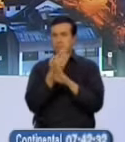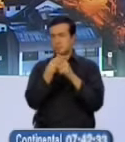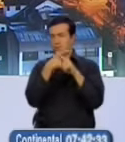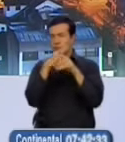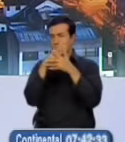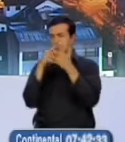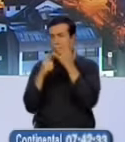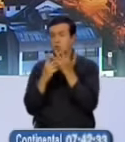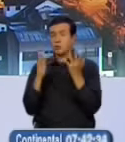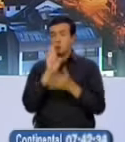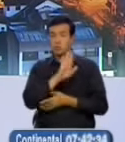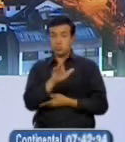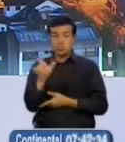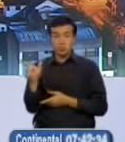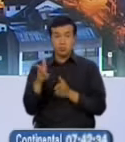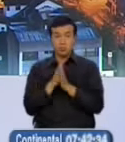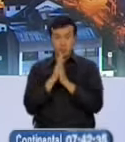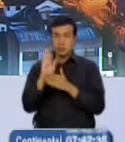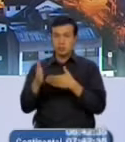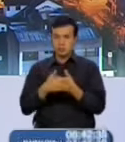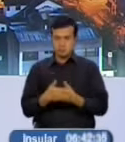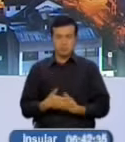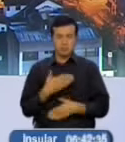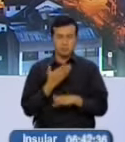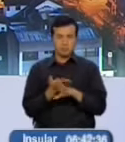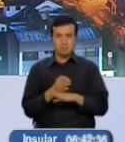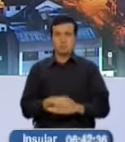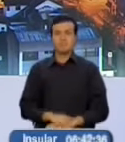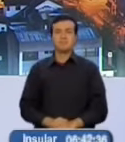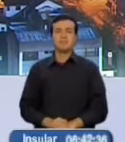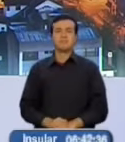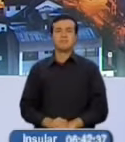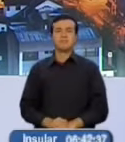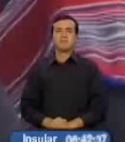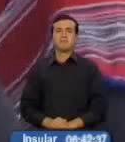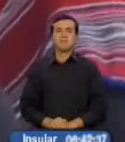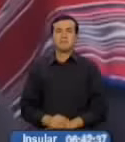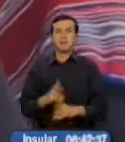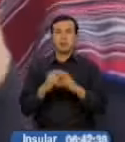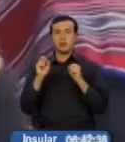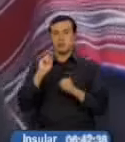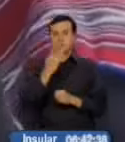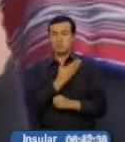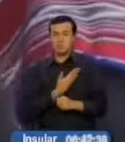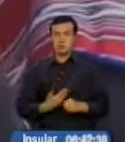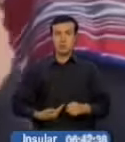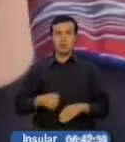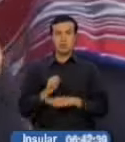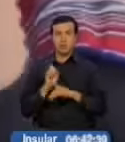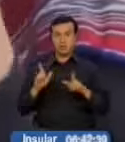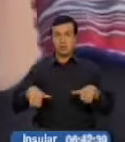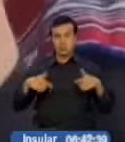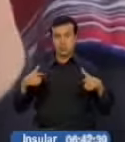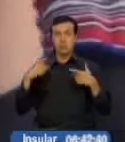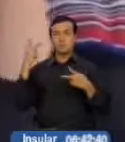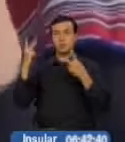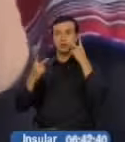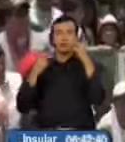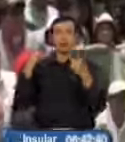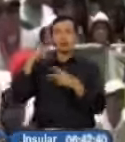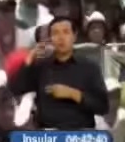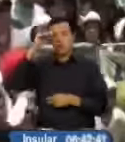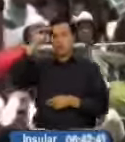diferentes sectores cuyas peticiones serán incluidas en sus propuestas. El ex vicepresidente del Ecuador, Lenín Moreno, visitó